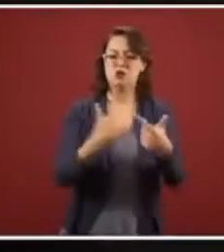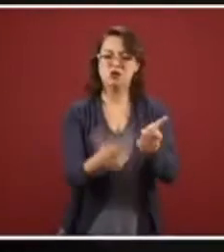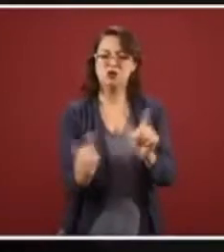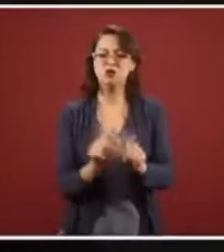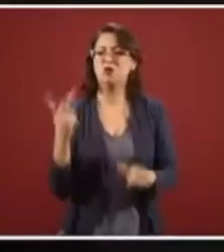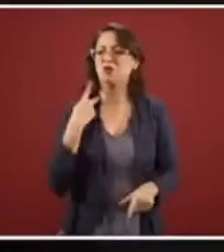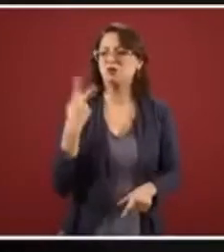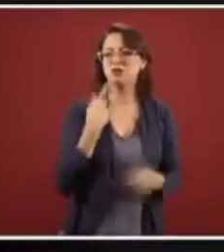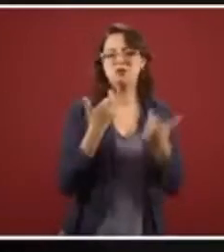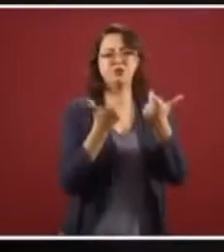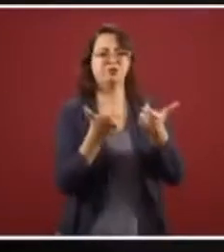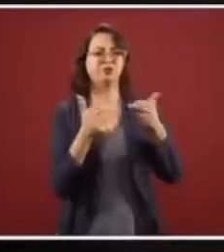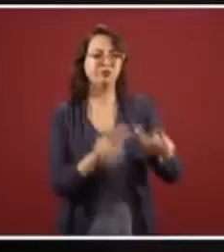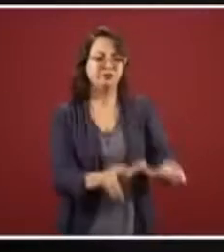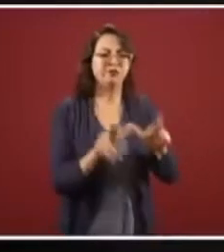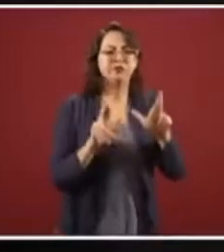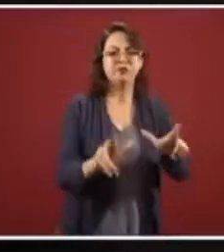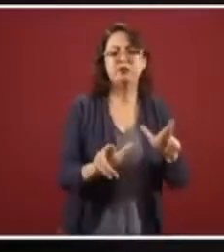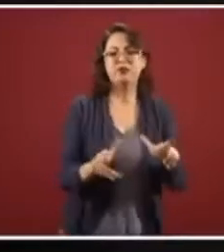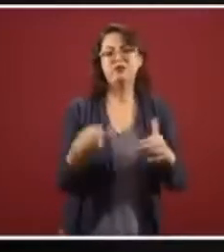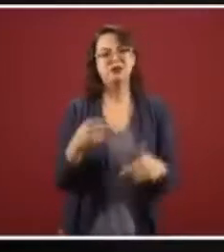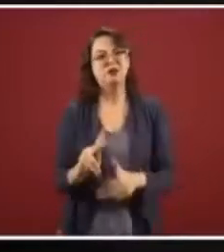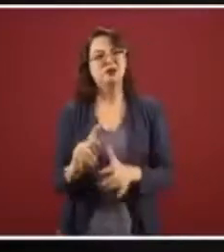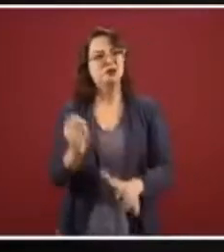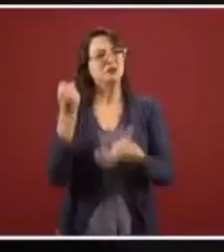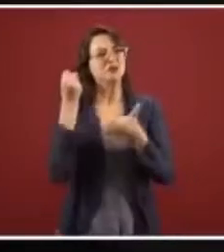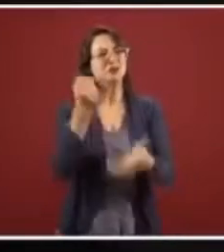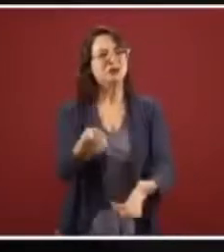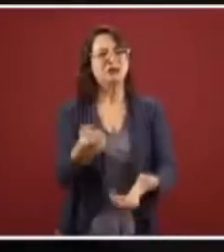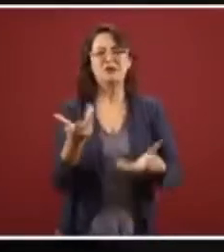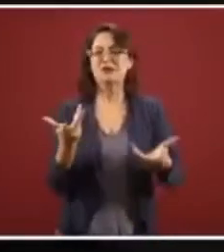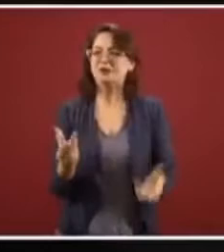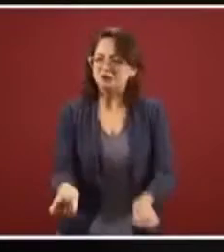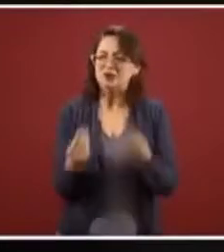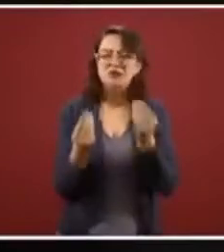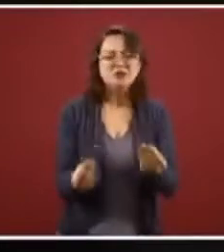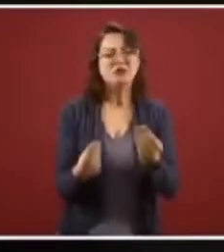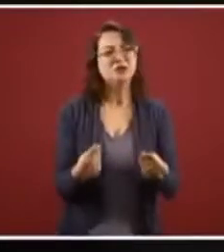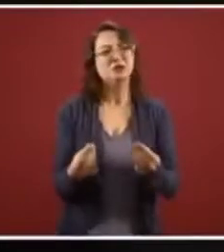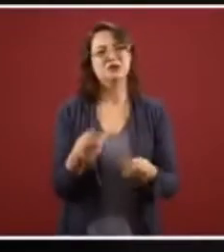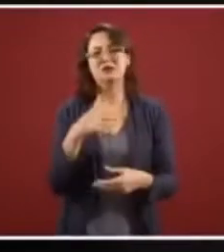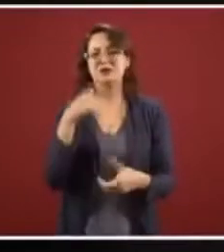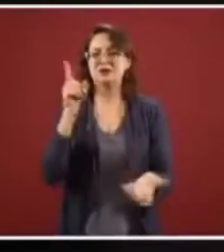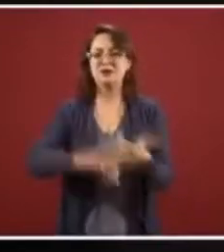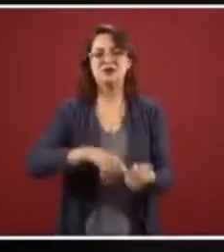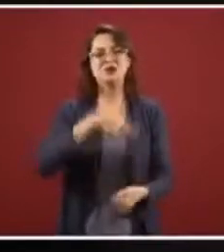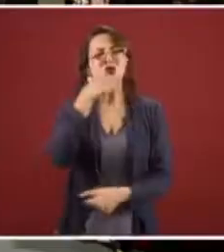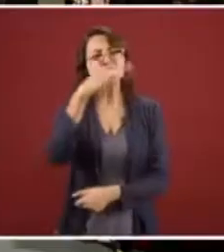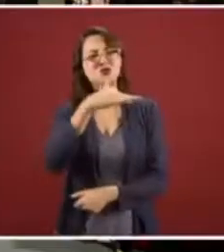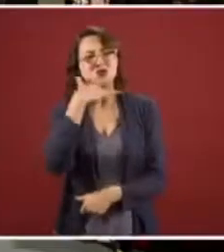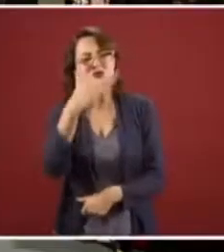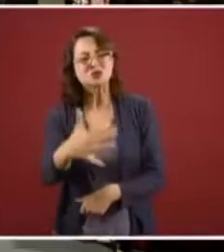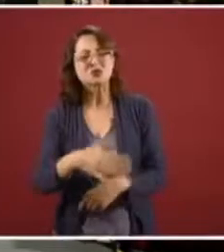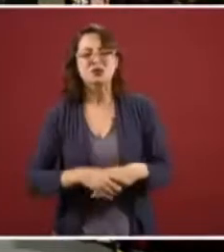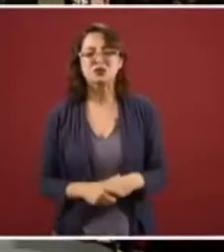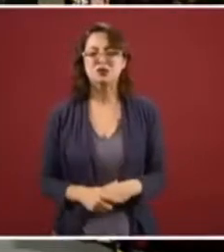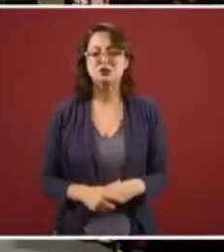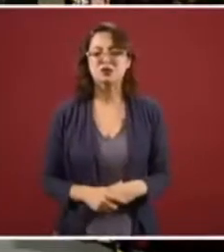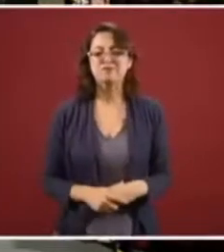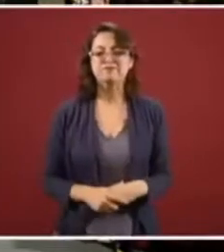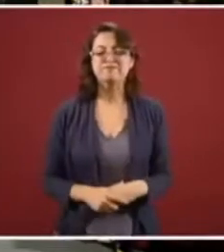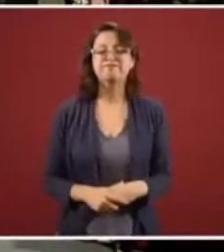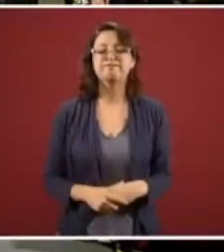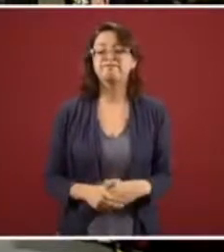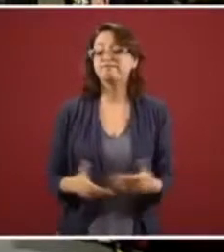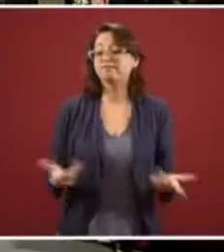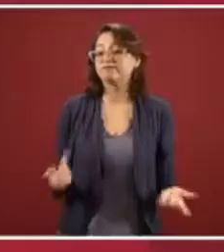ese reparto de tanto dinero también es corrupción para los partidos políticos. Pero eso lo tiene que ver el